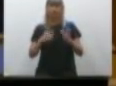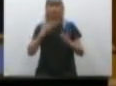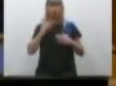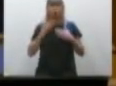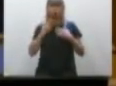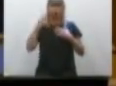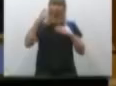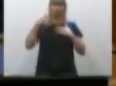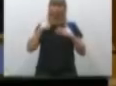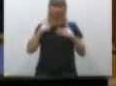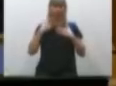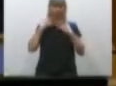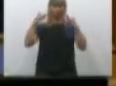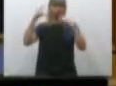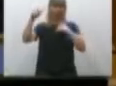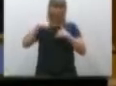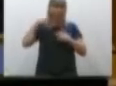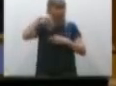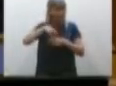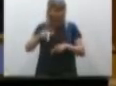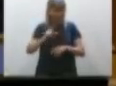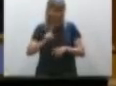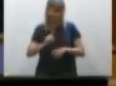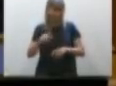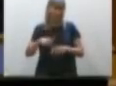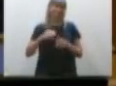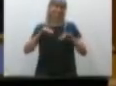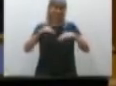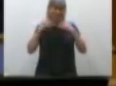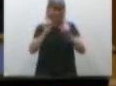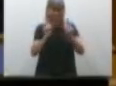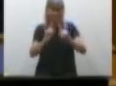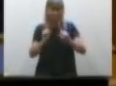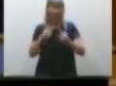lados tanto del no como del si no este referentes importantes que han expresado